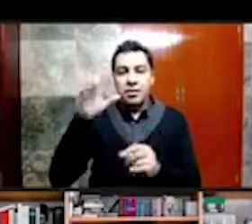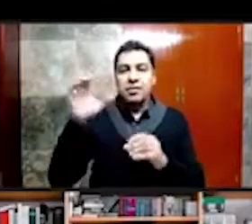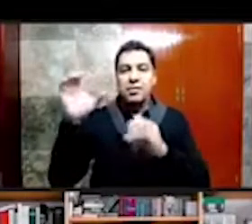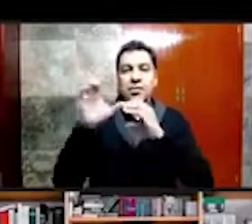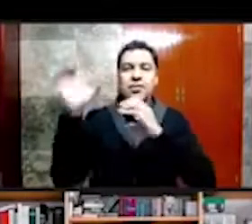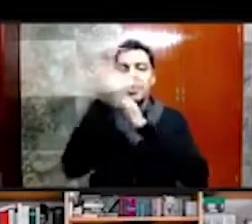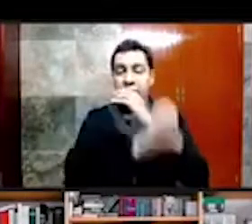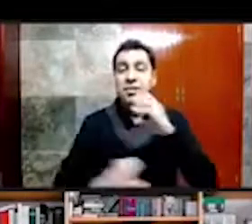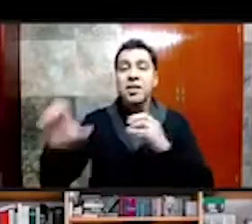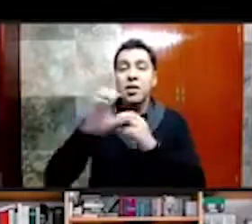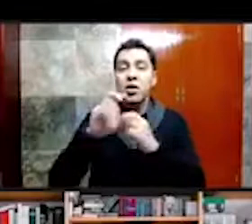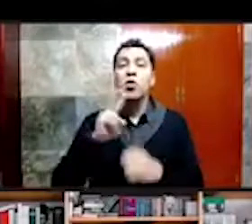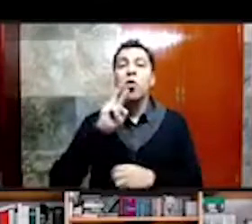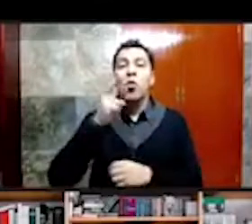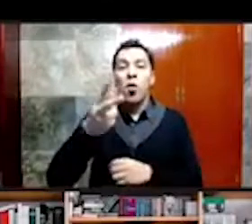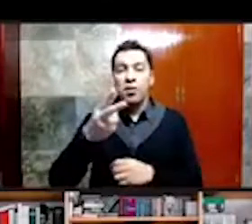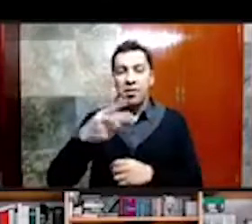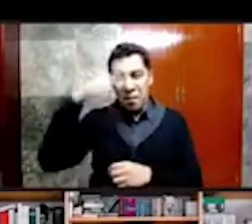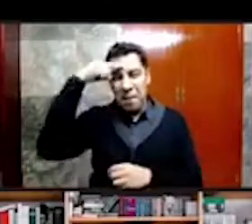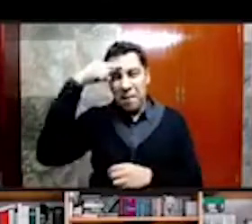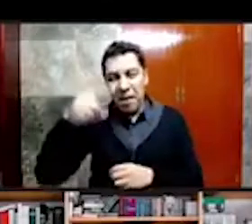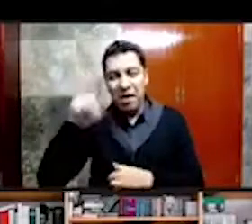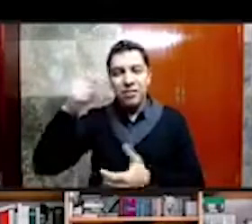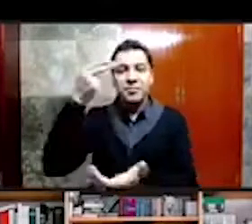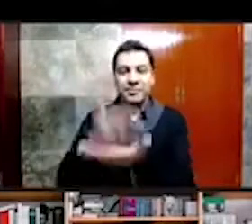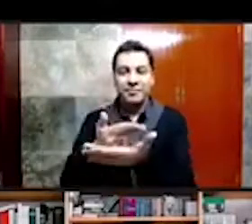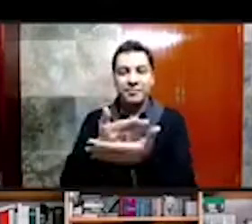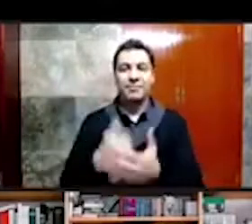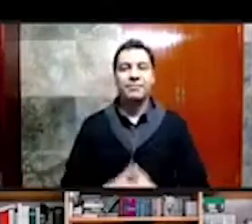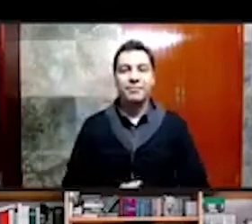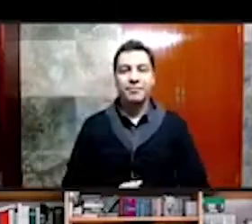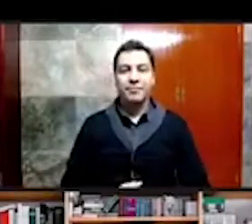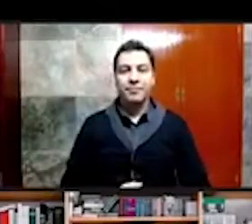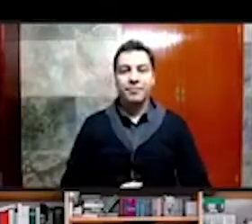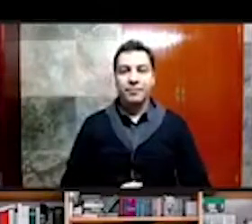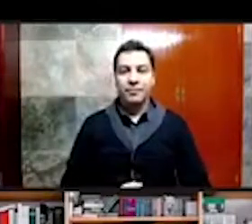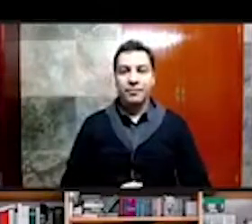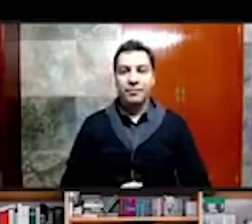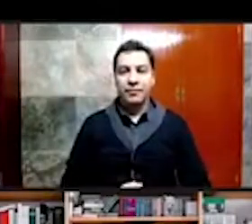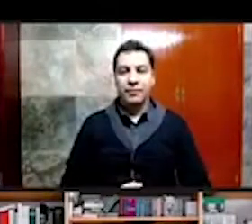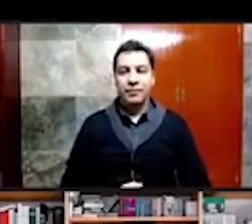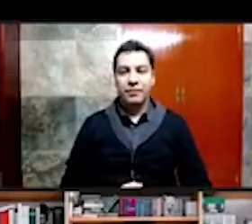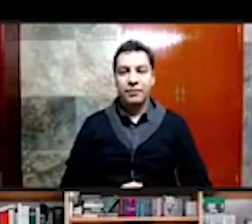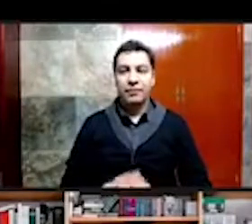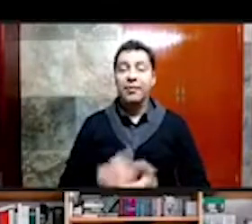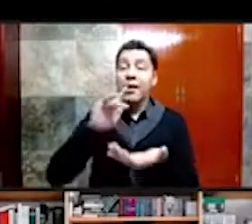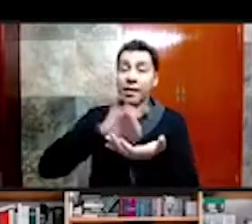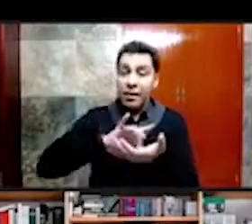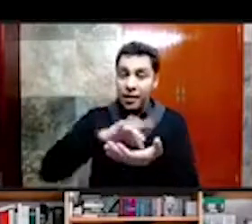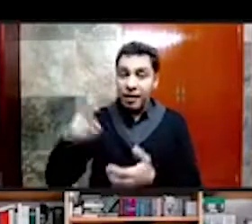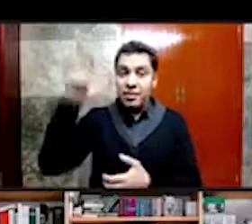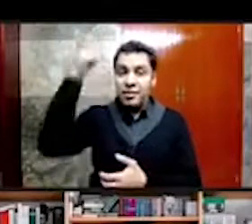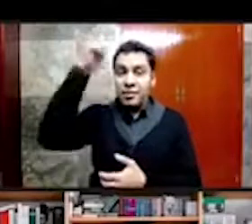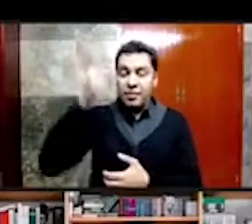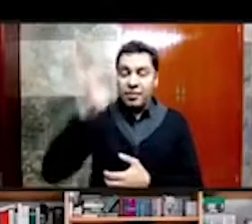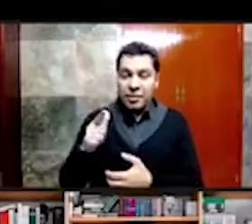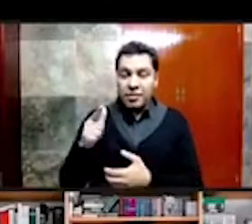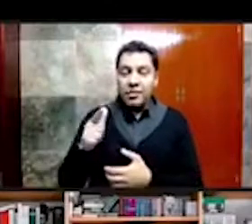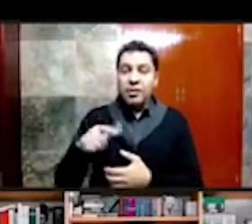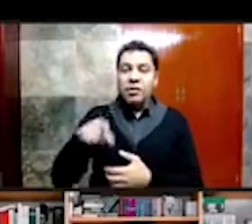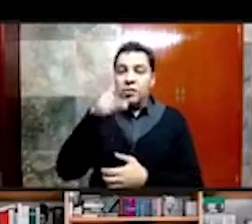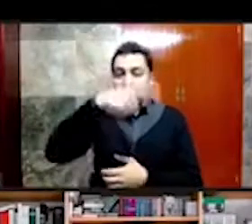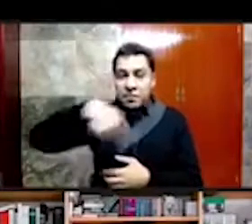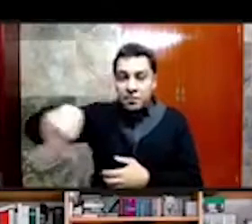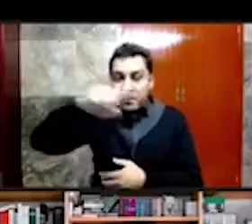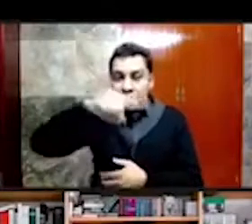por Tenochtitlán. Muchas gracias, Lilia. Bueno, pues ya tienen ustedes ahí un extraordinario cierre